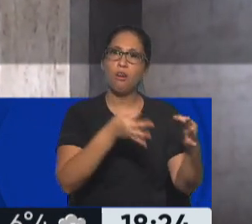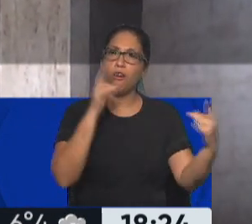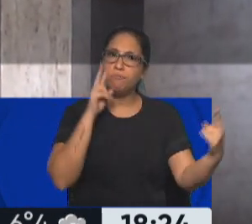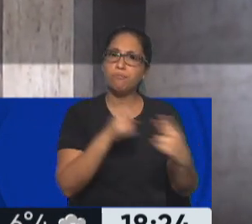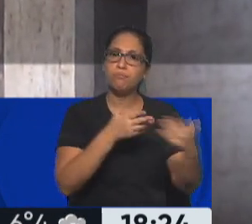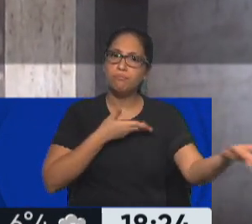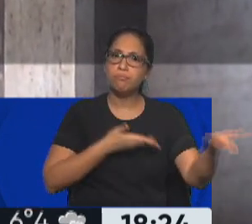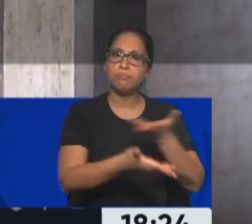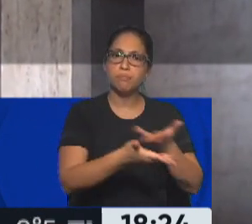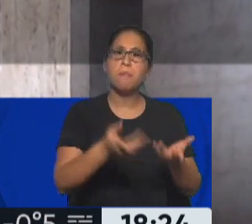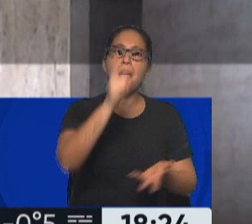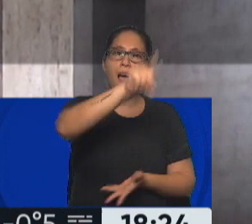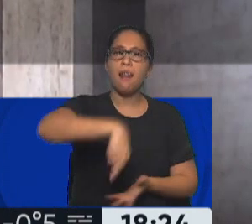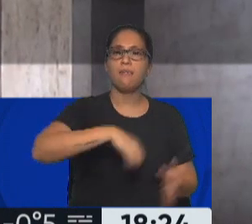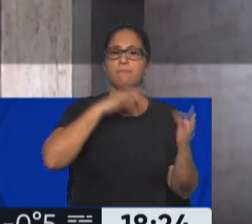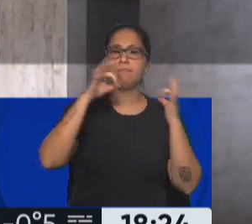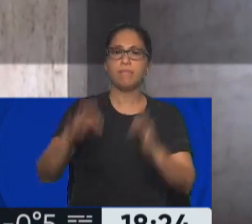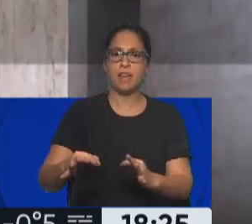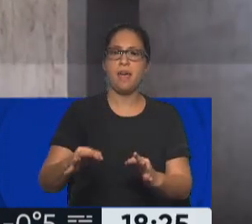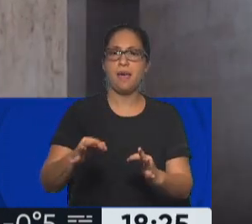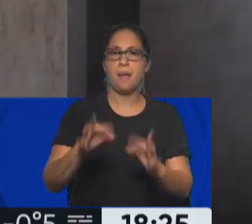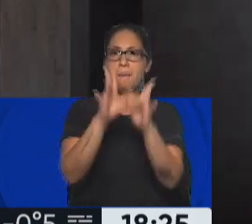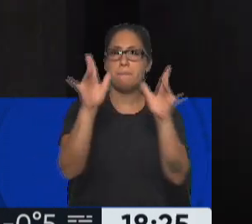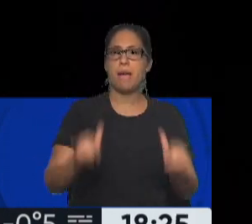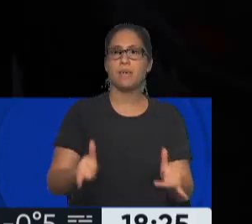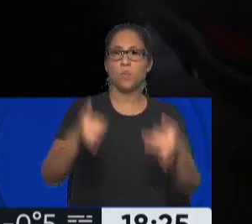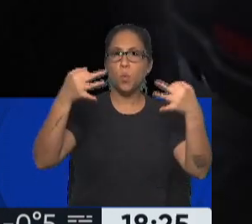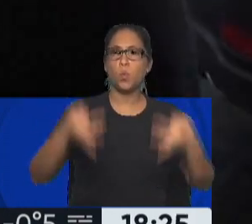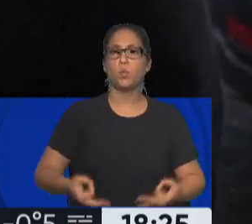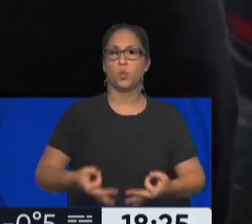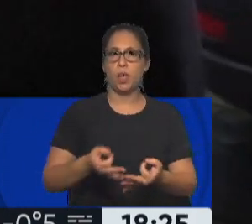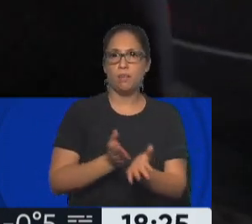per arrivare a una pace giusta e duratura.